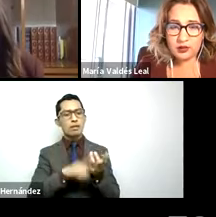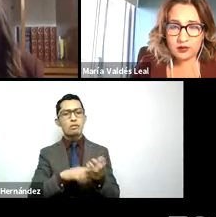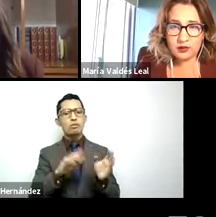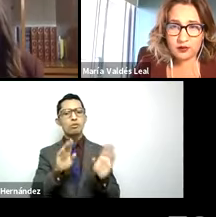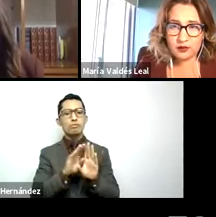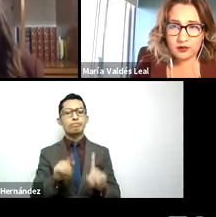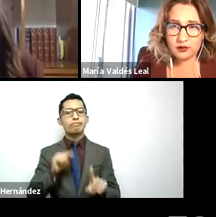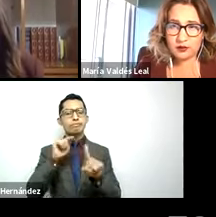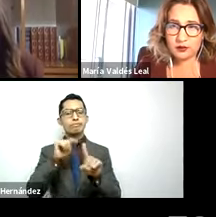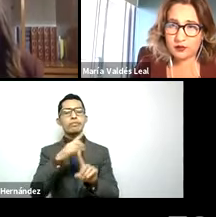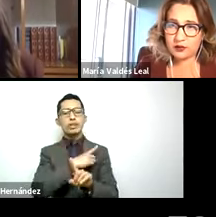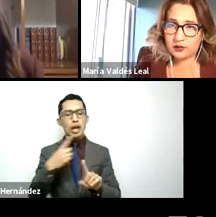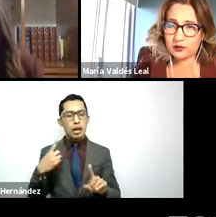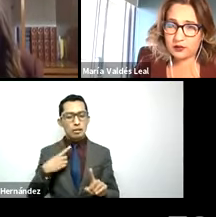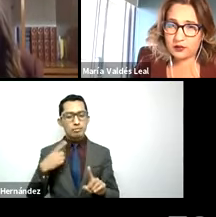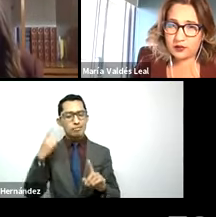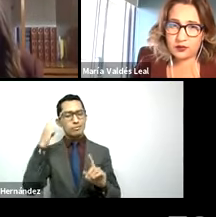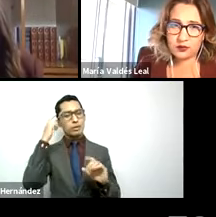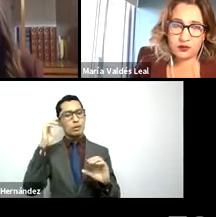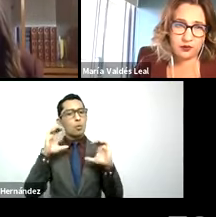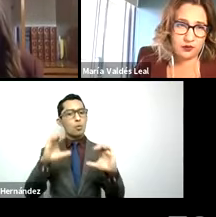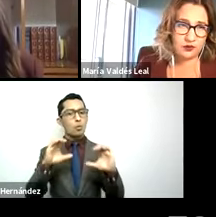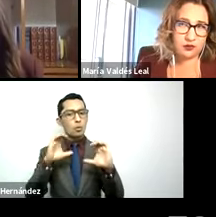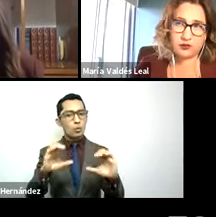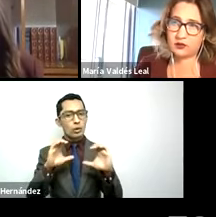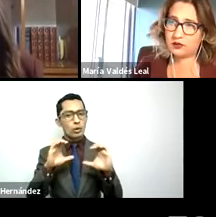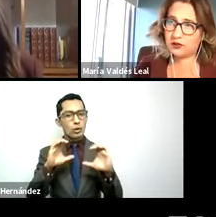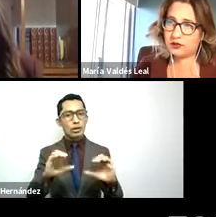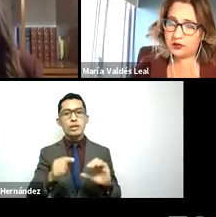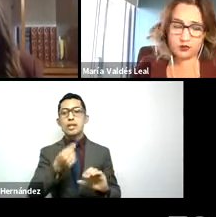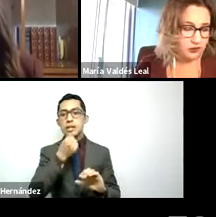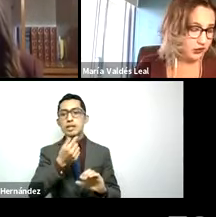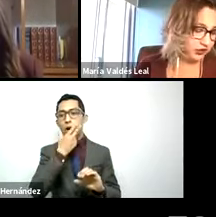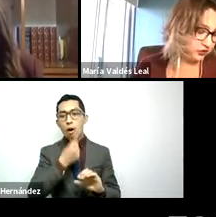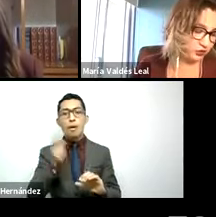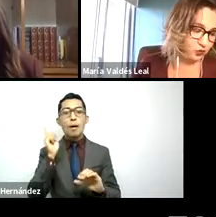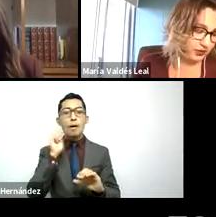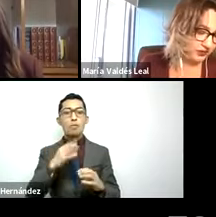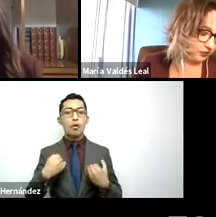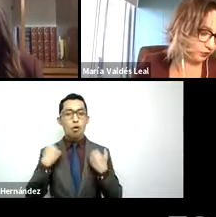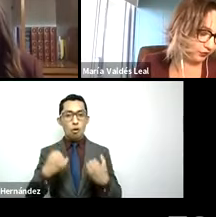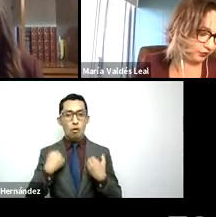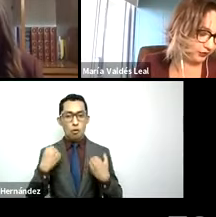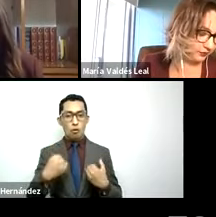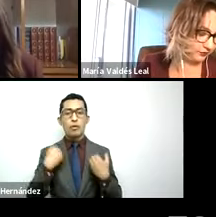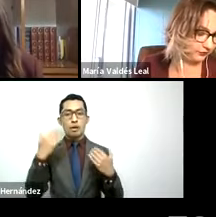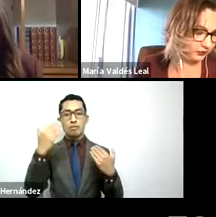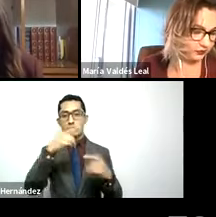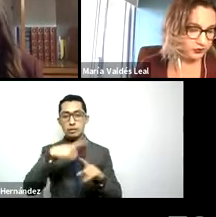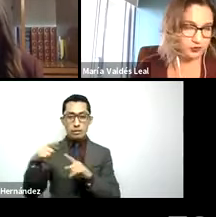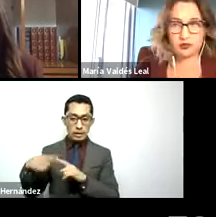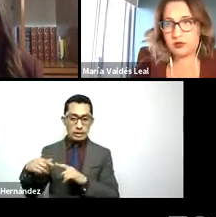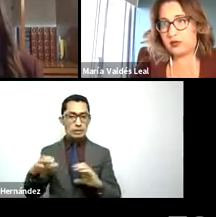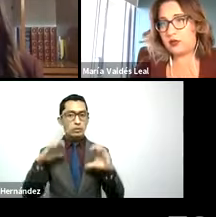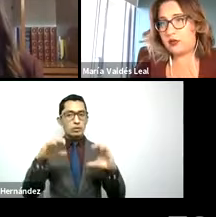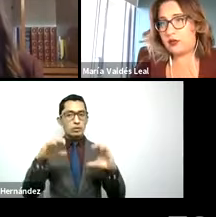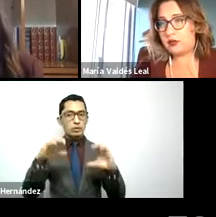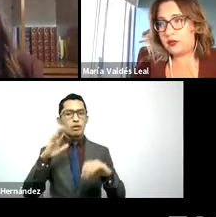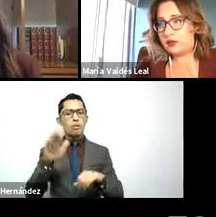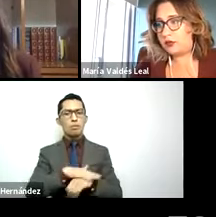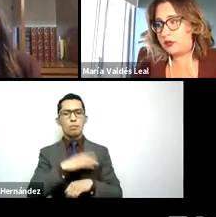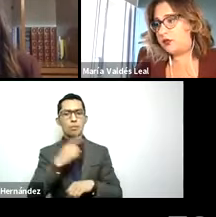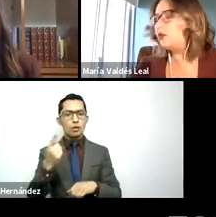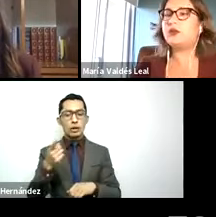un especial cuidado con las niñas, los niños y los adolescentes. ¿Por qué? Porque